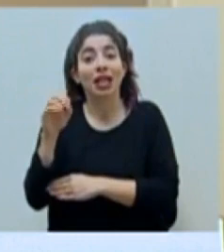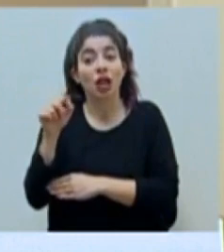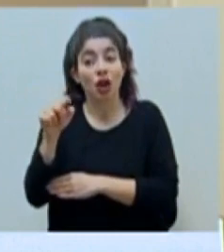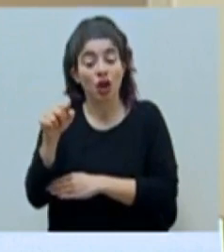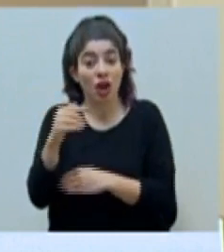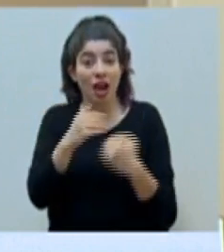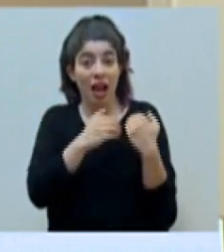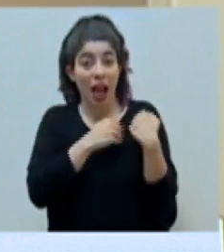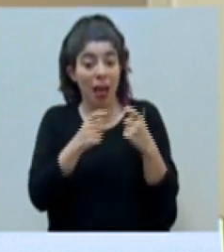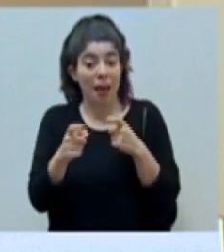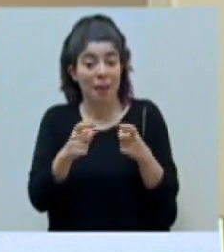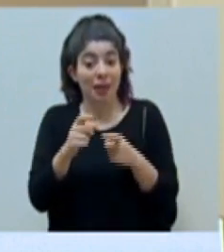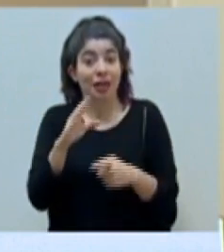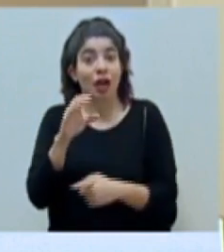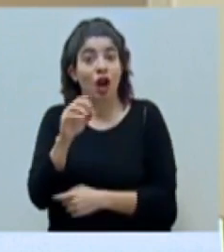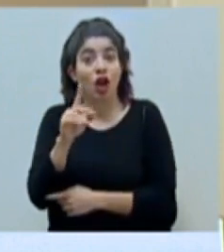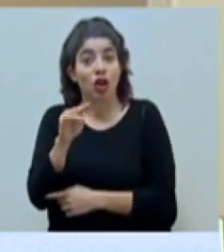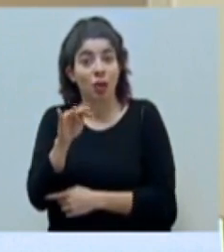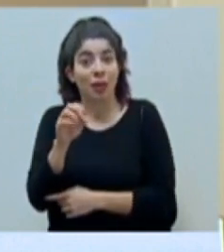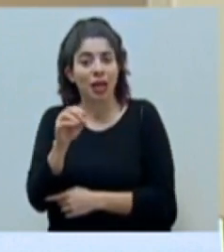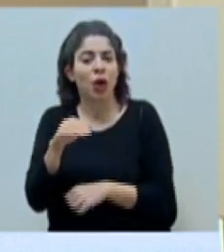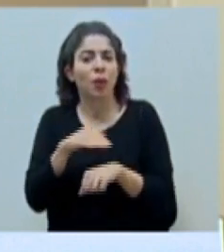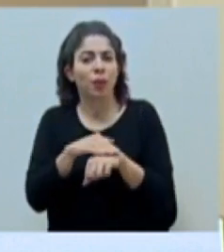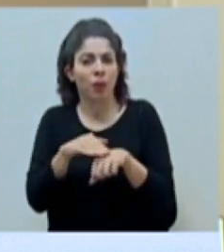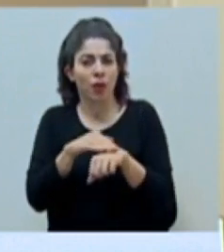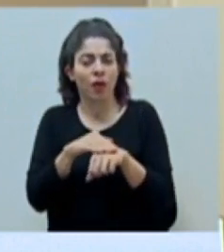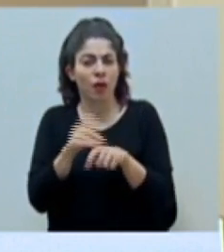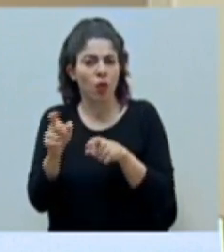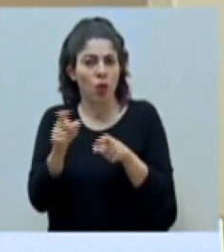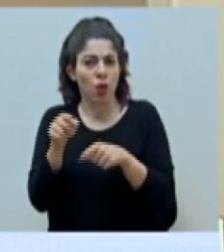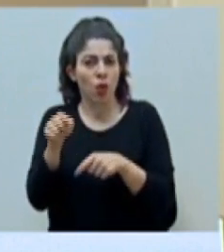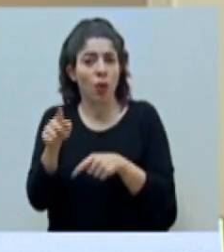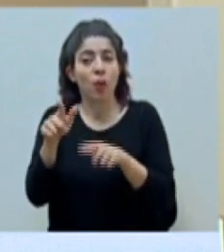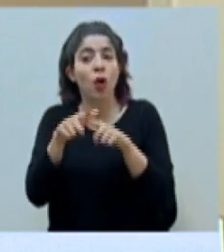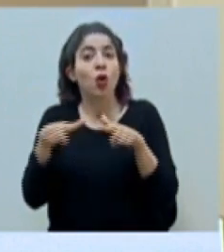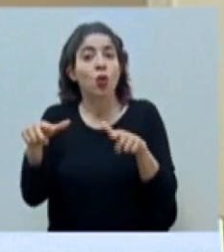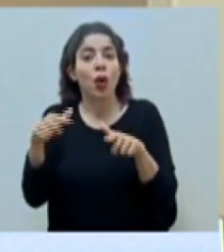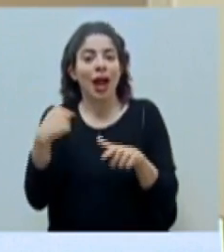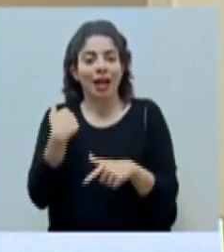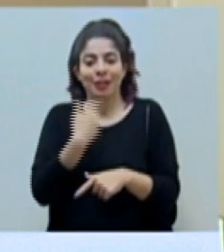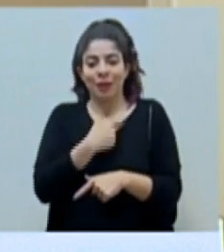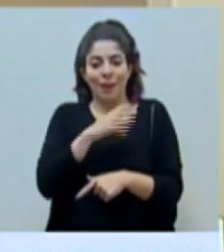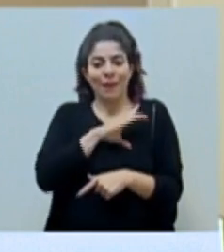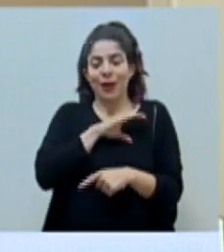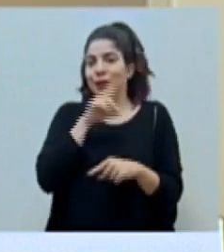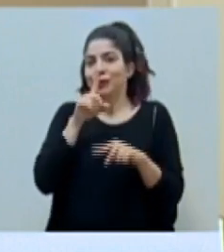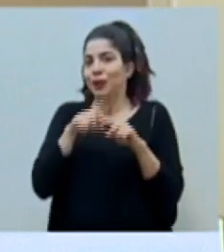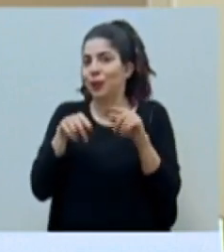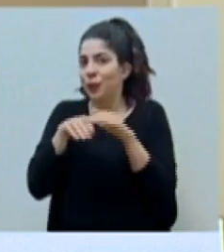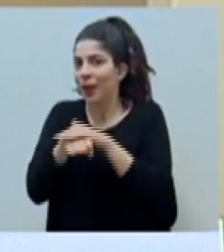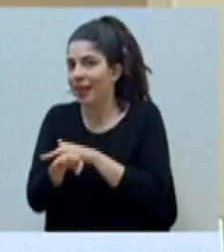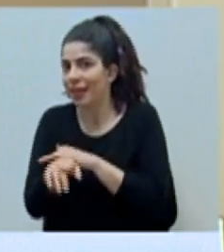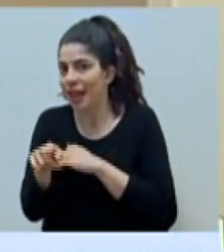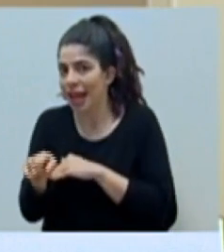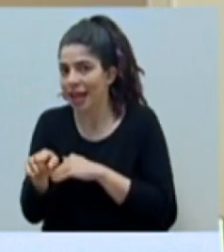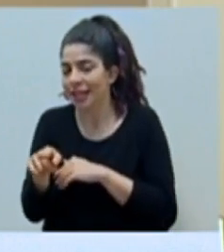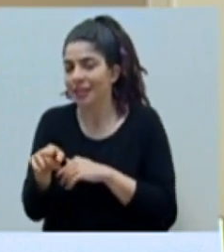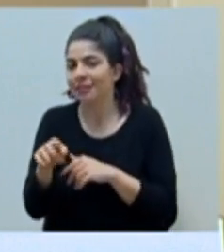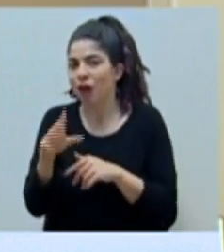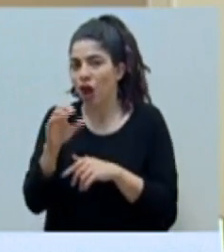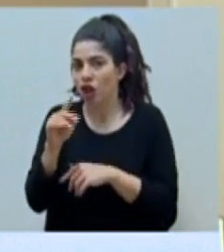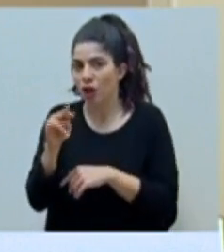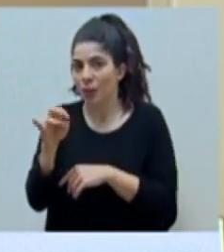administradores de condominios a que por favor regulen esto, porque son zonas donde no es posible para la fuerza pública intervenir. Y también